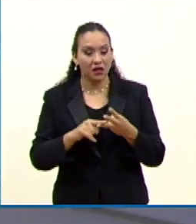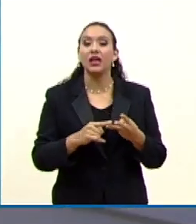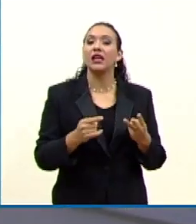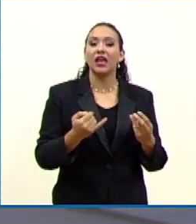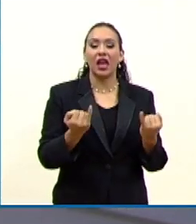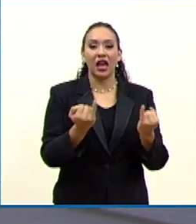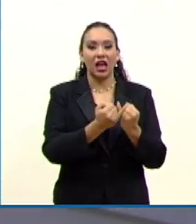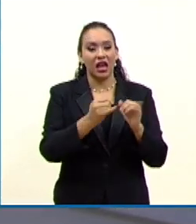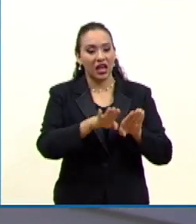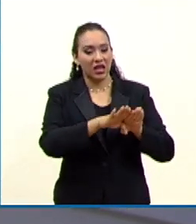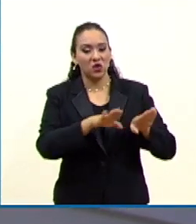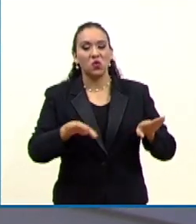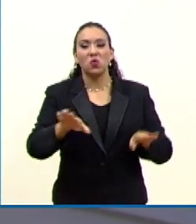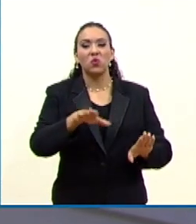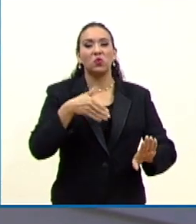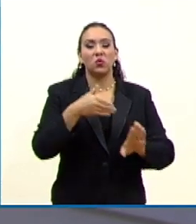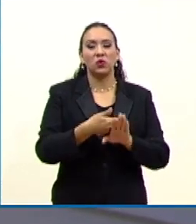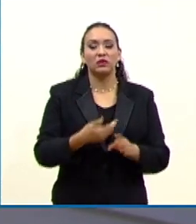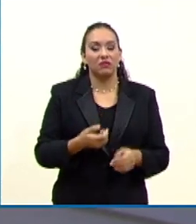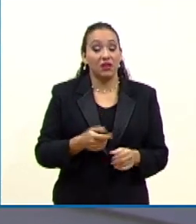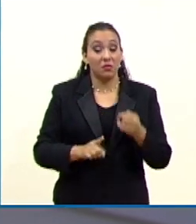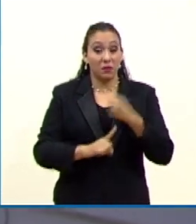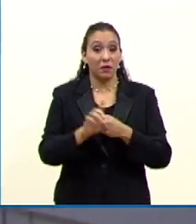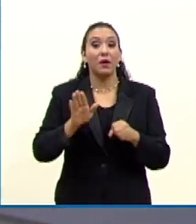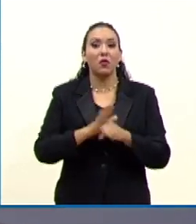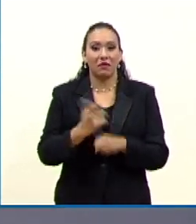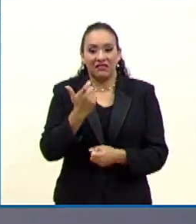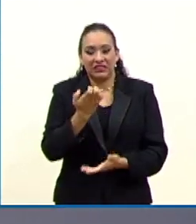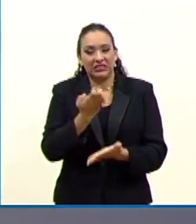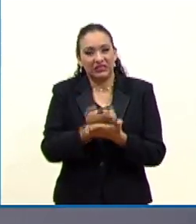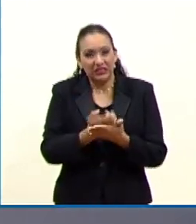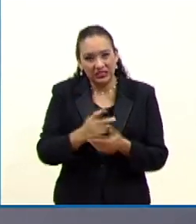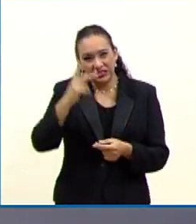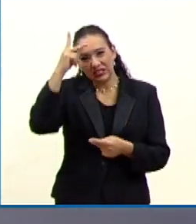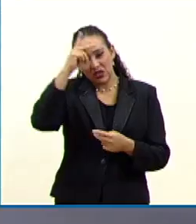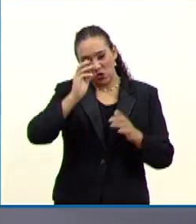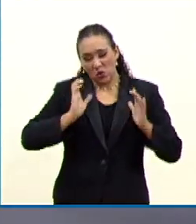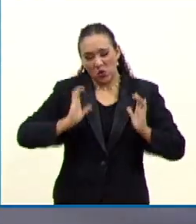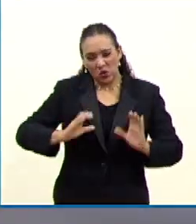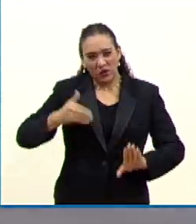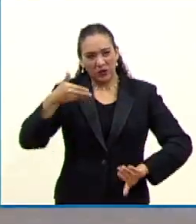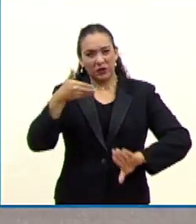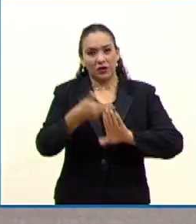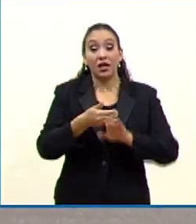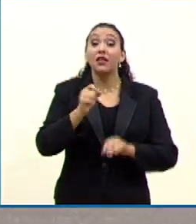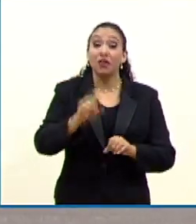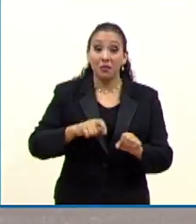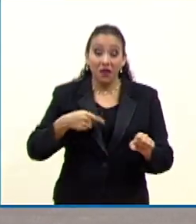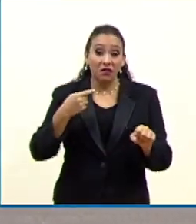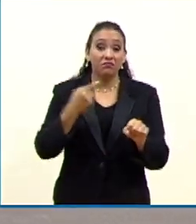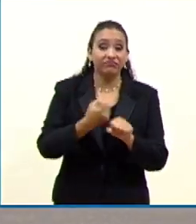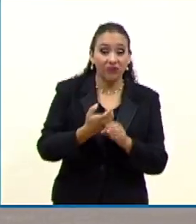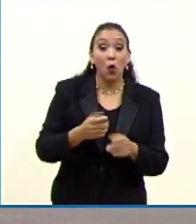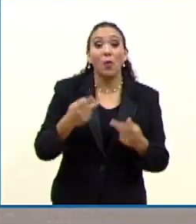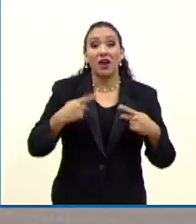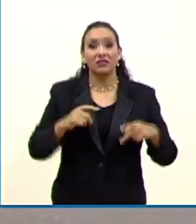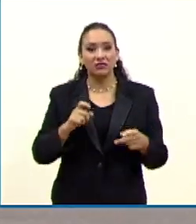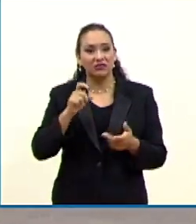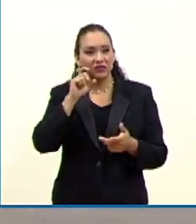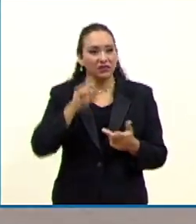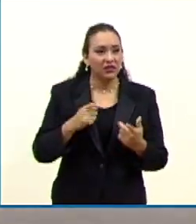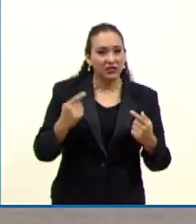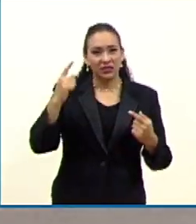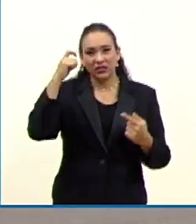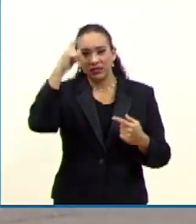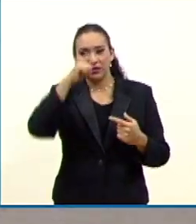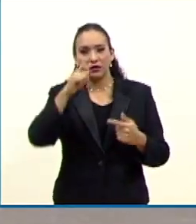Impacta en distintos ámbitos como el económico, psicológico, físico, patrimonial y sexual. Su efecto se da principalmente